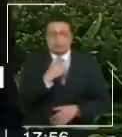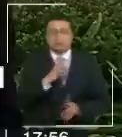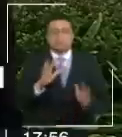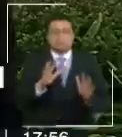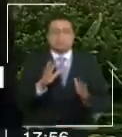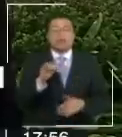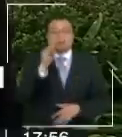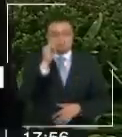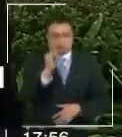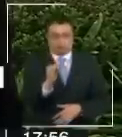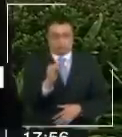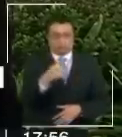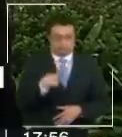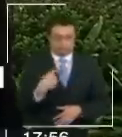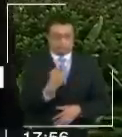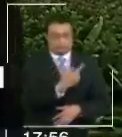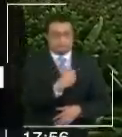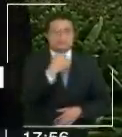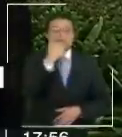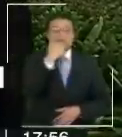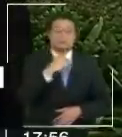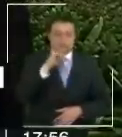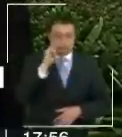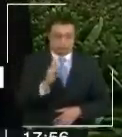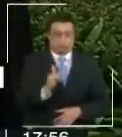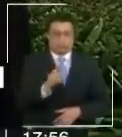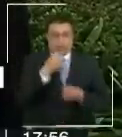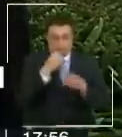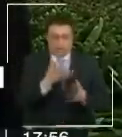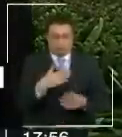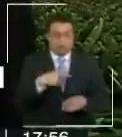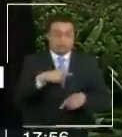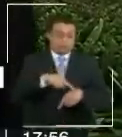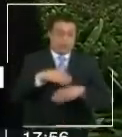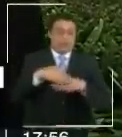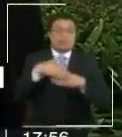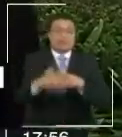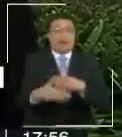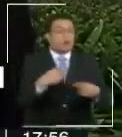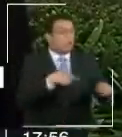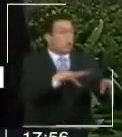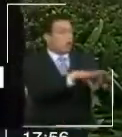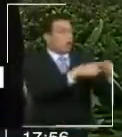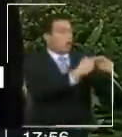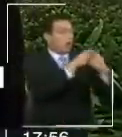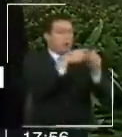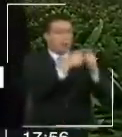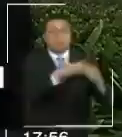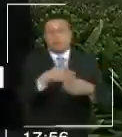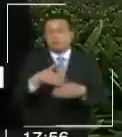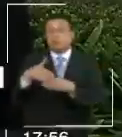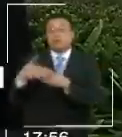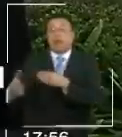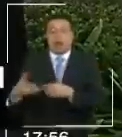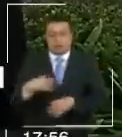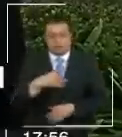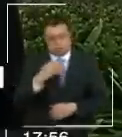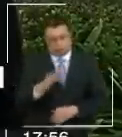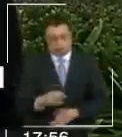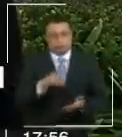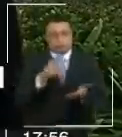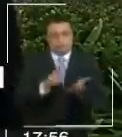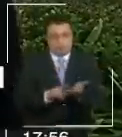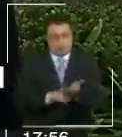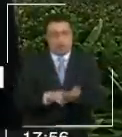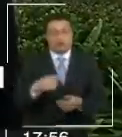mire, efectivamente estamos cometiendo graves errores, efectivamente llegamos tarde por ambiciones pequeñas, efectivamente nosotros fuimos los